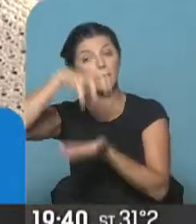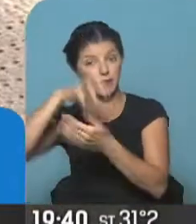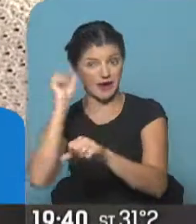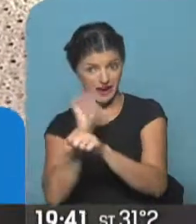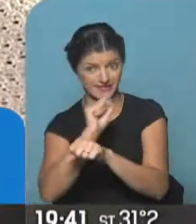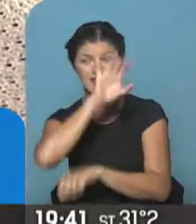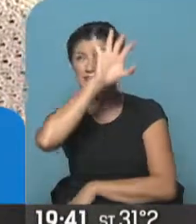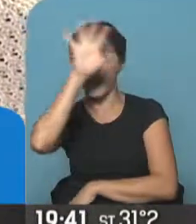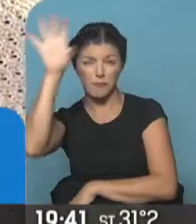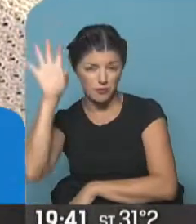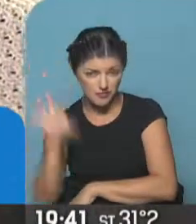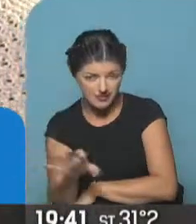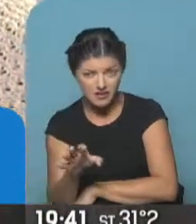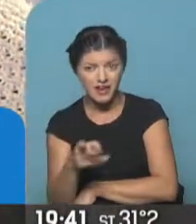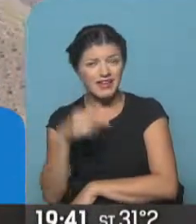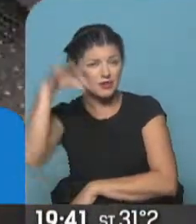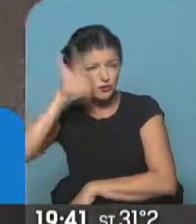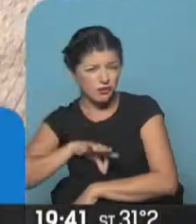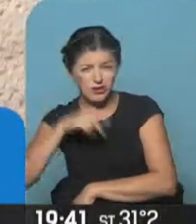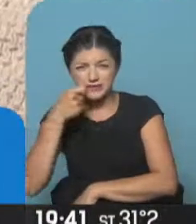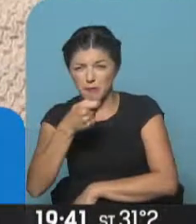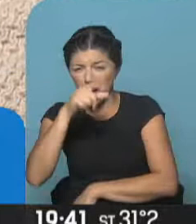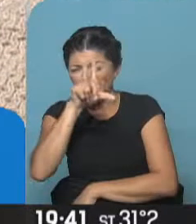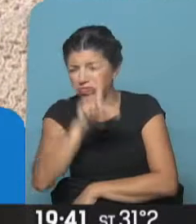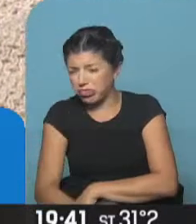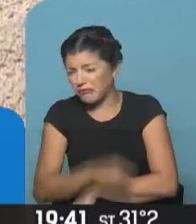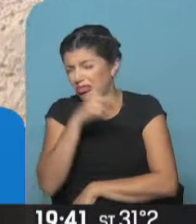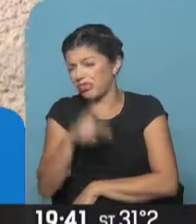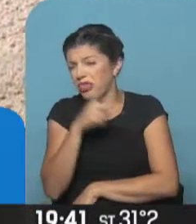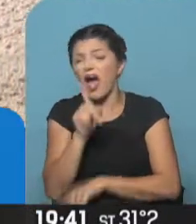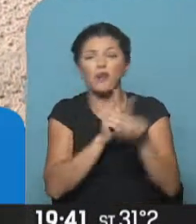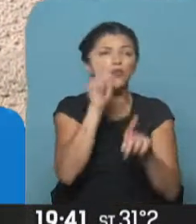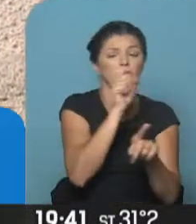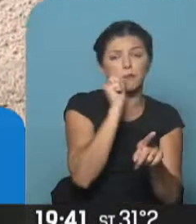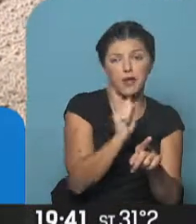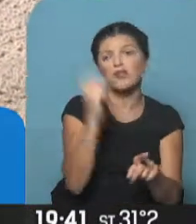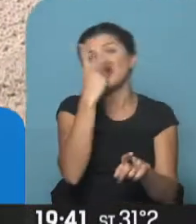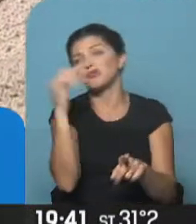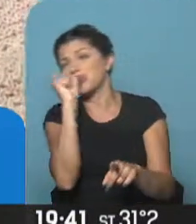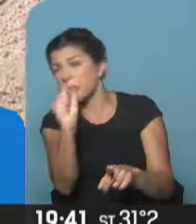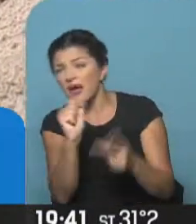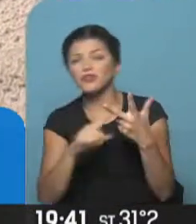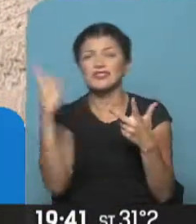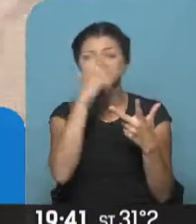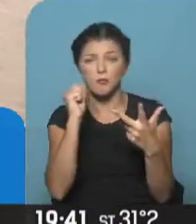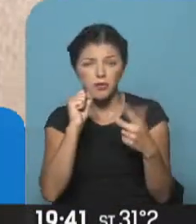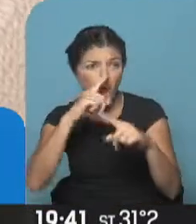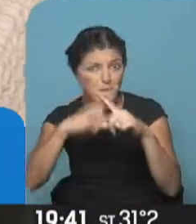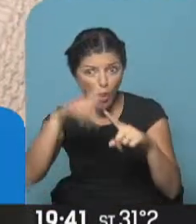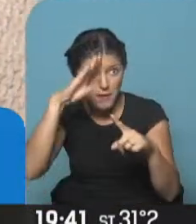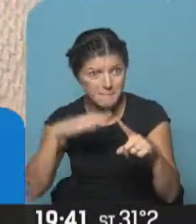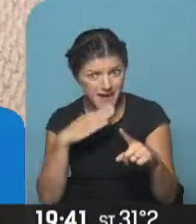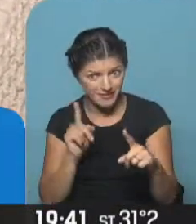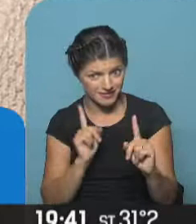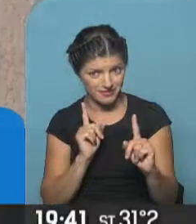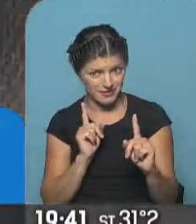provinciales es muy poco lo que se cobra, casi nada. Hay presos que cobran 100 pesos, 200 o 300 por mes por su